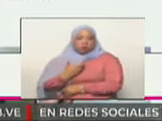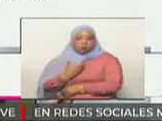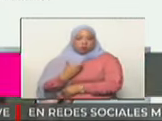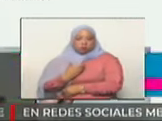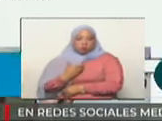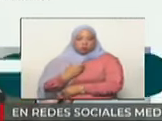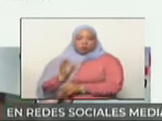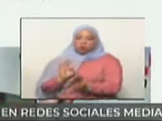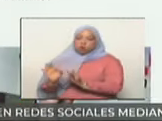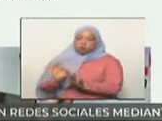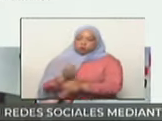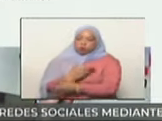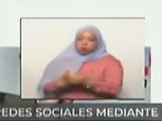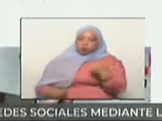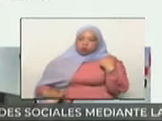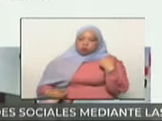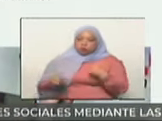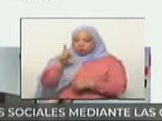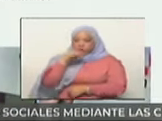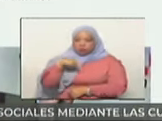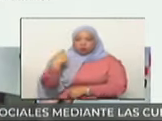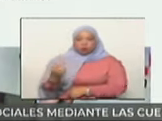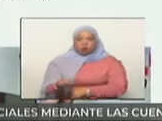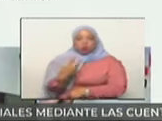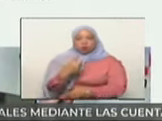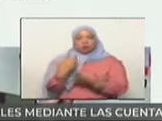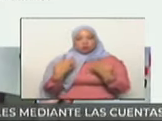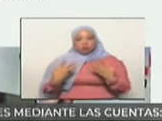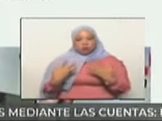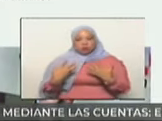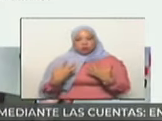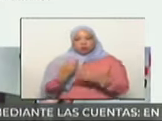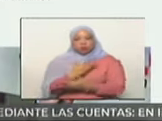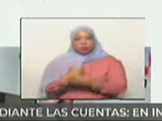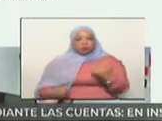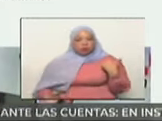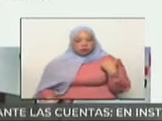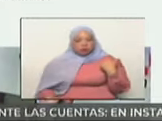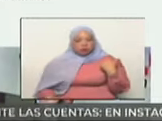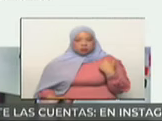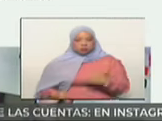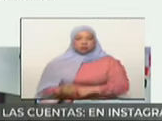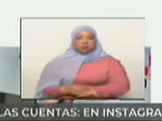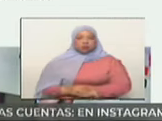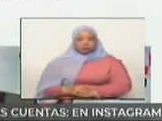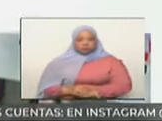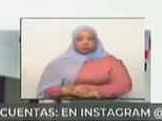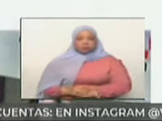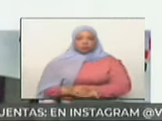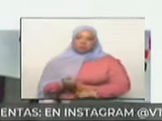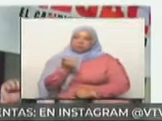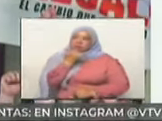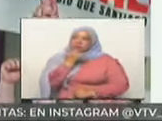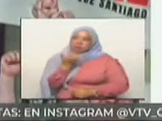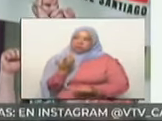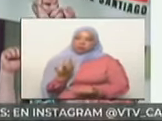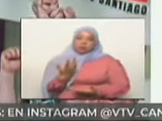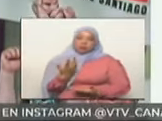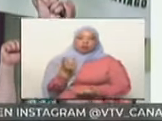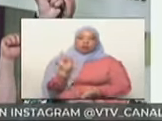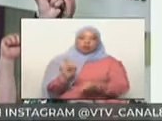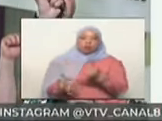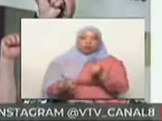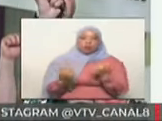las presidenciales del año 2025. Presidente, esto, quizás los errores que se han cometido en Chile ahora